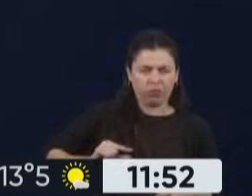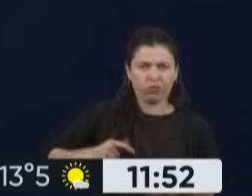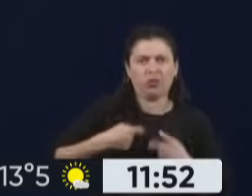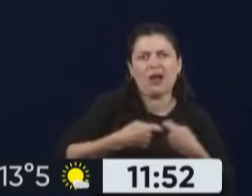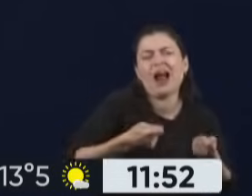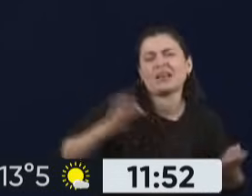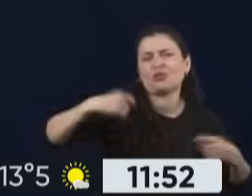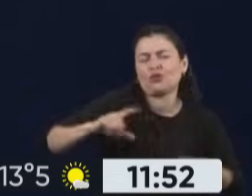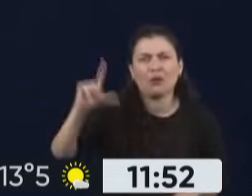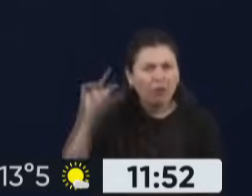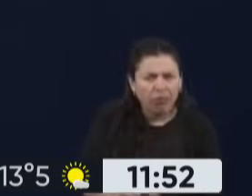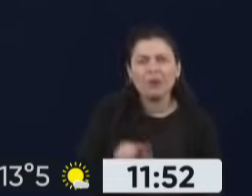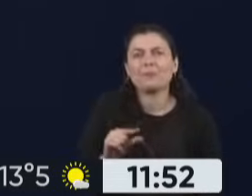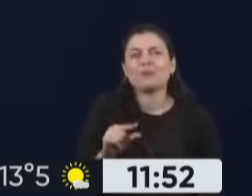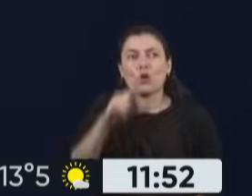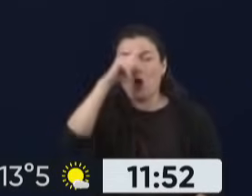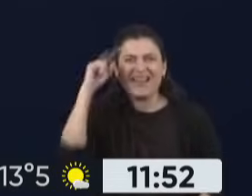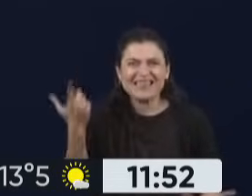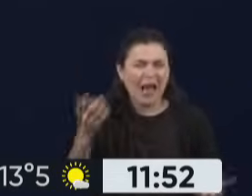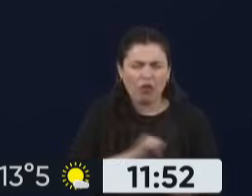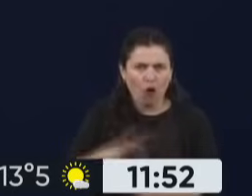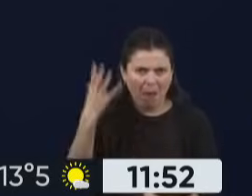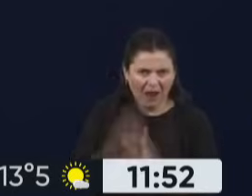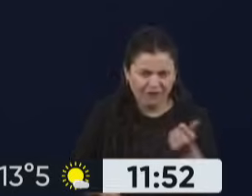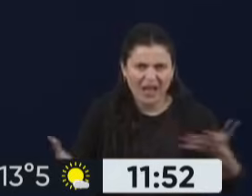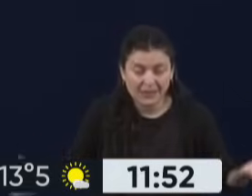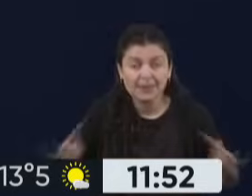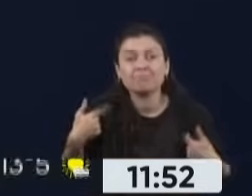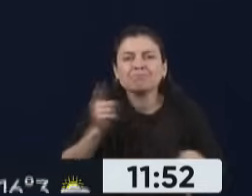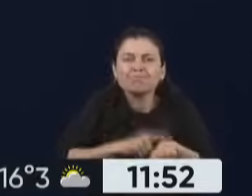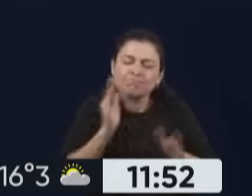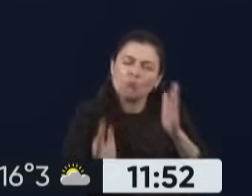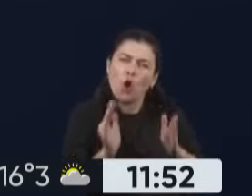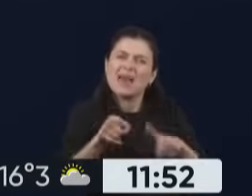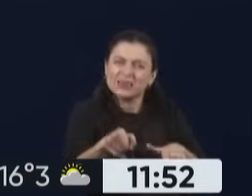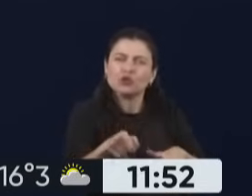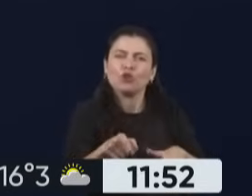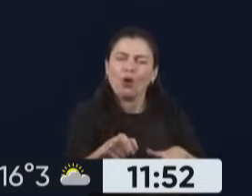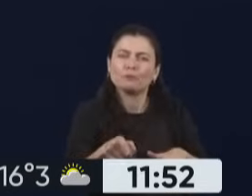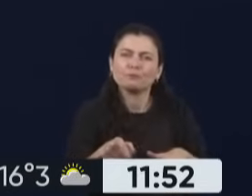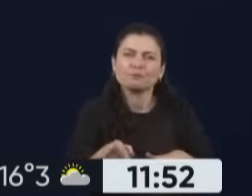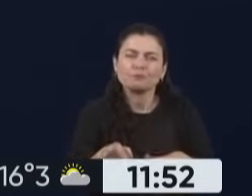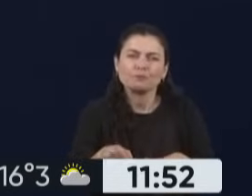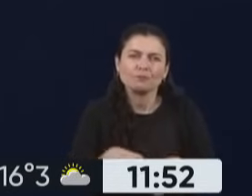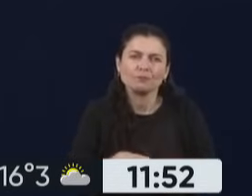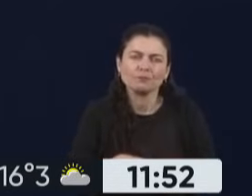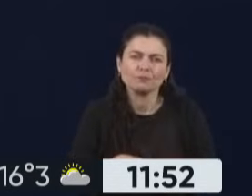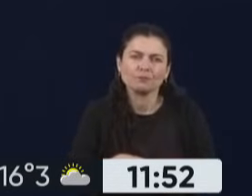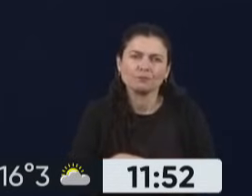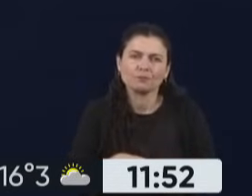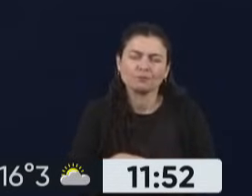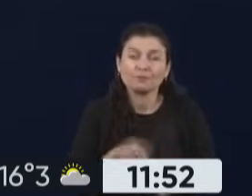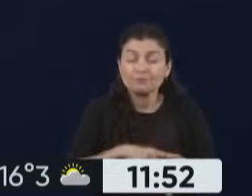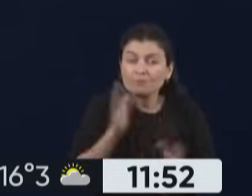Y entonces hay un periodo en el que esa recuperación hace parecer que